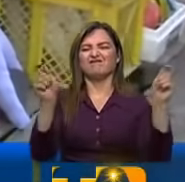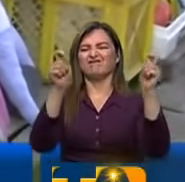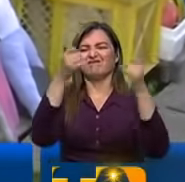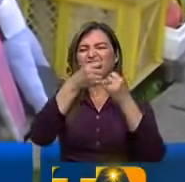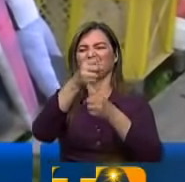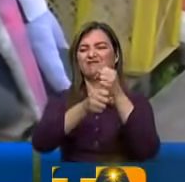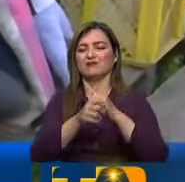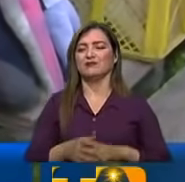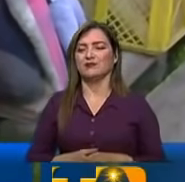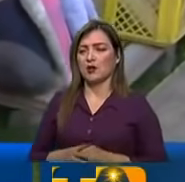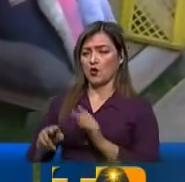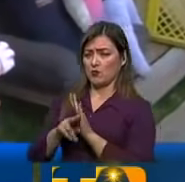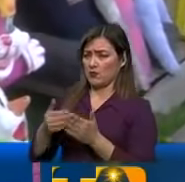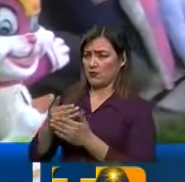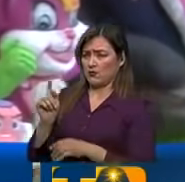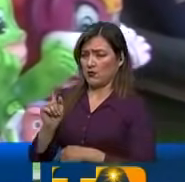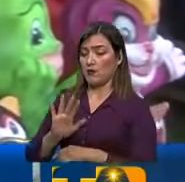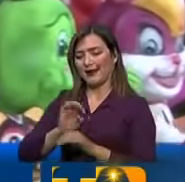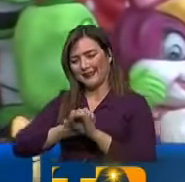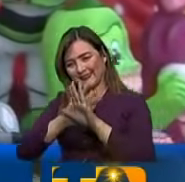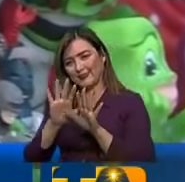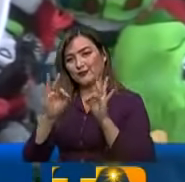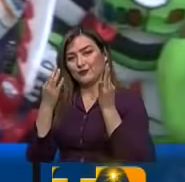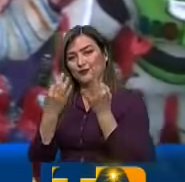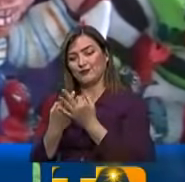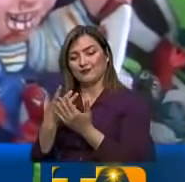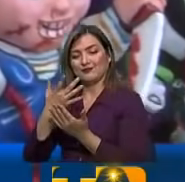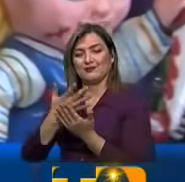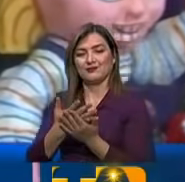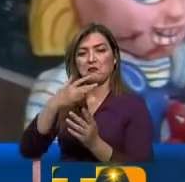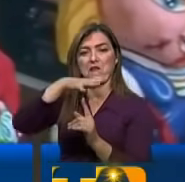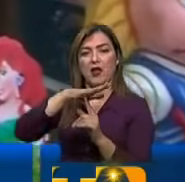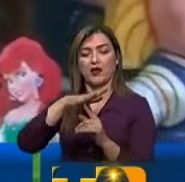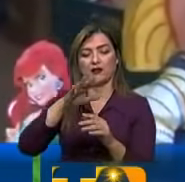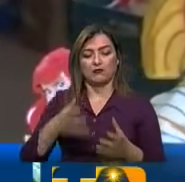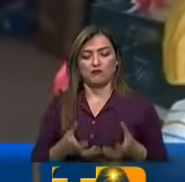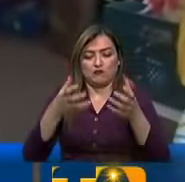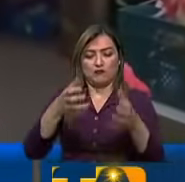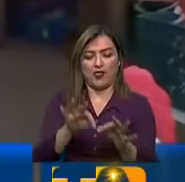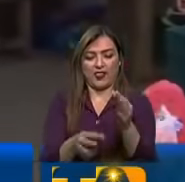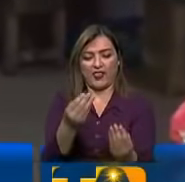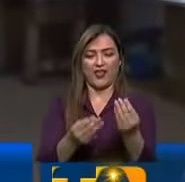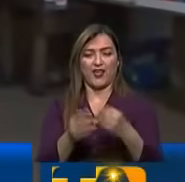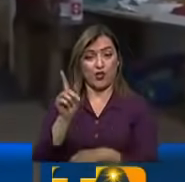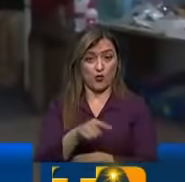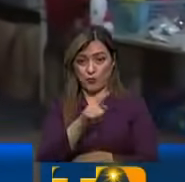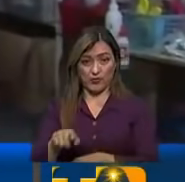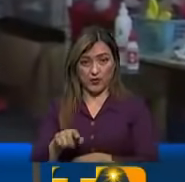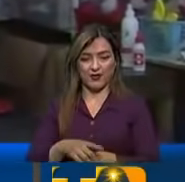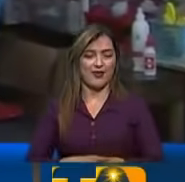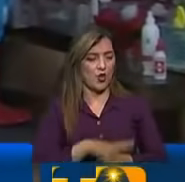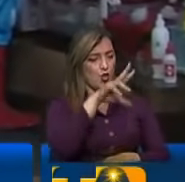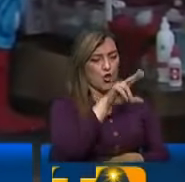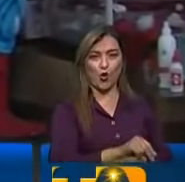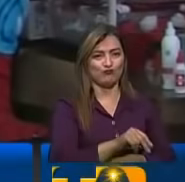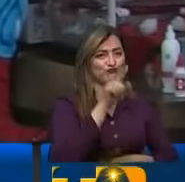que la ciudadanía esté muy clara, no puede salir con su familia a la esquina del parque a quemar el monigote. Por supuesto, es una actividad que no está